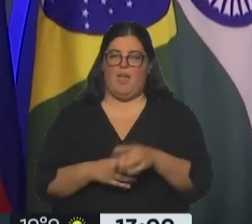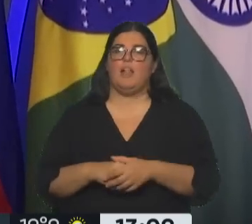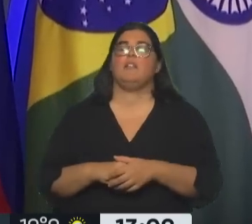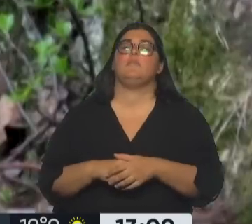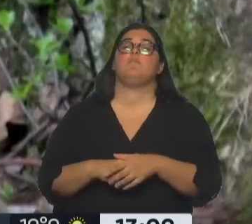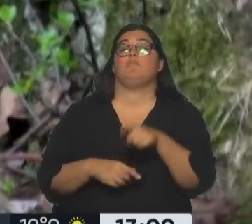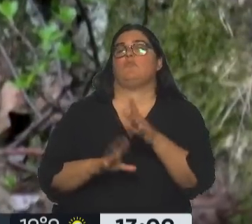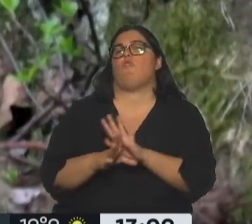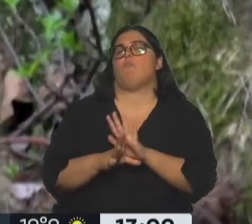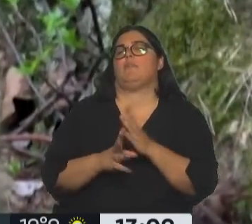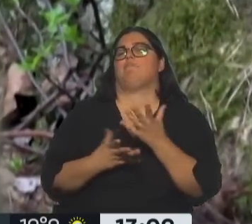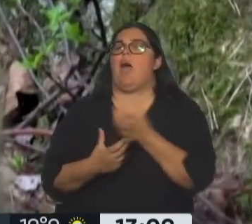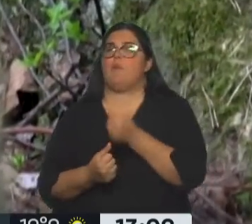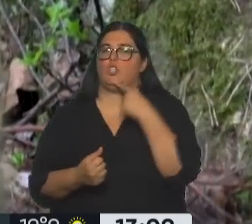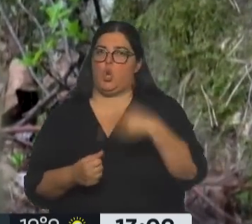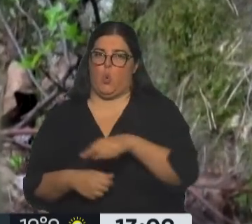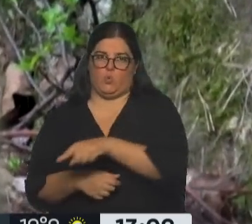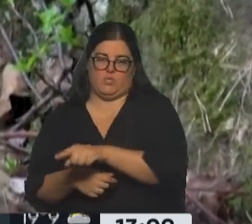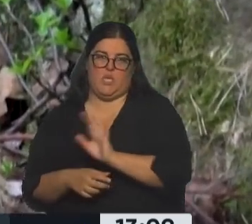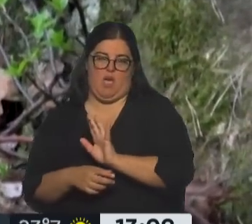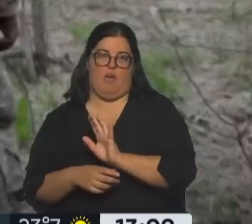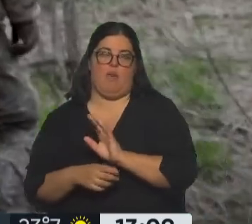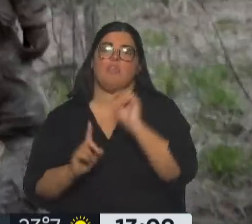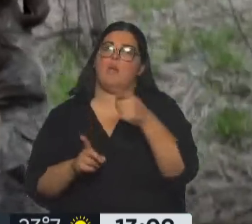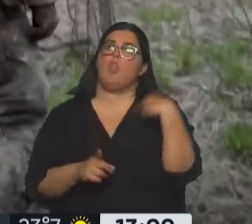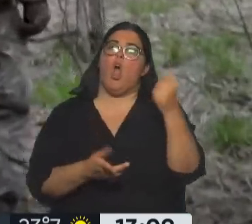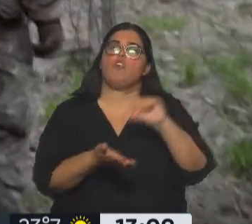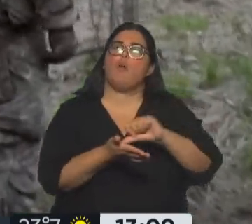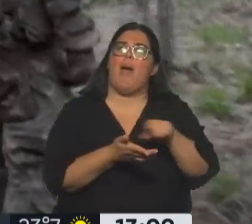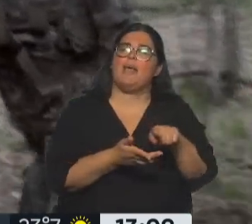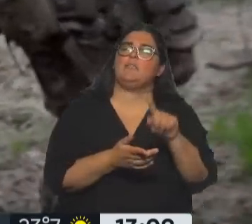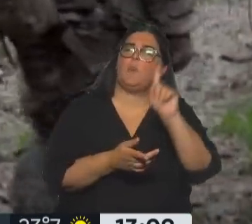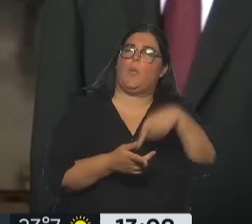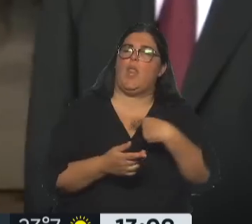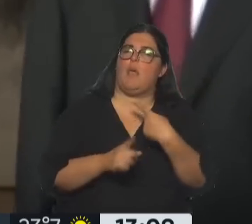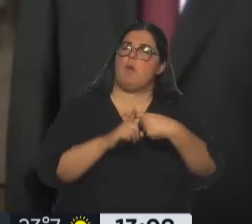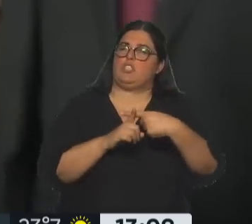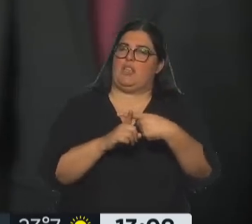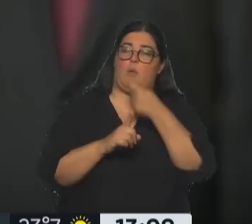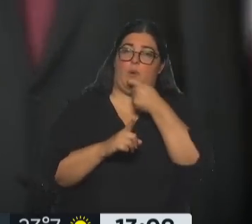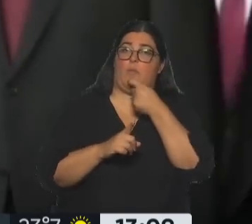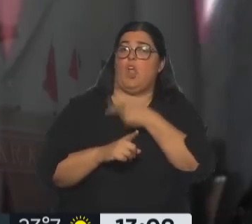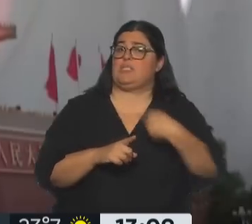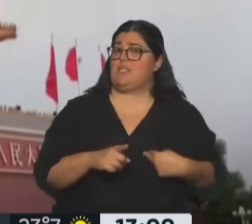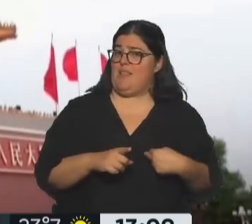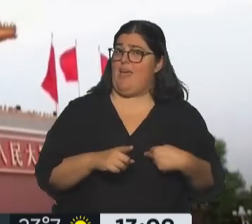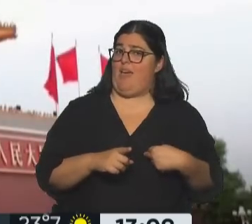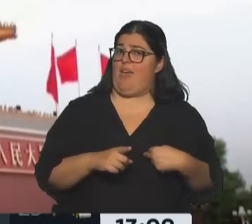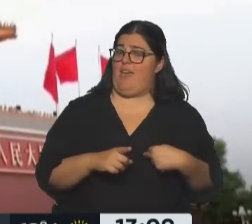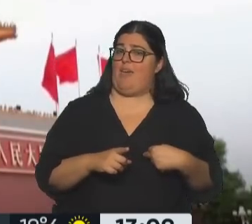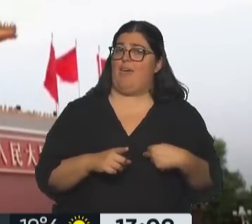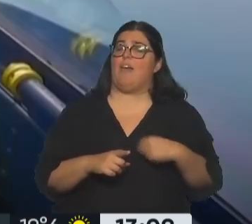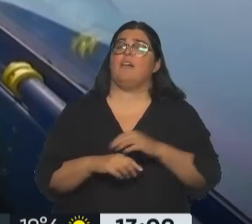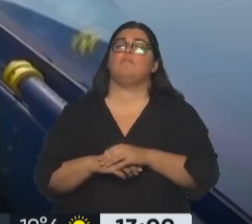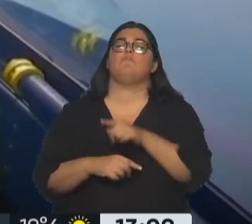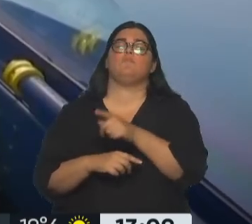para Rusia, otro país del grupo se beneficia directamente de este nuevo giro. China, primus inter pares en